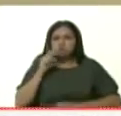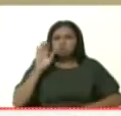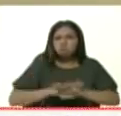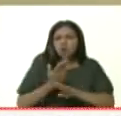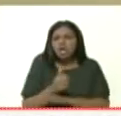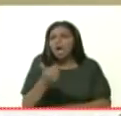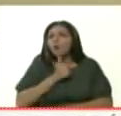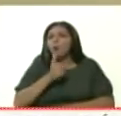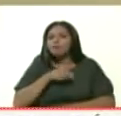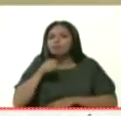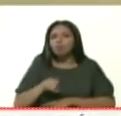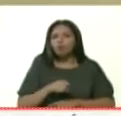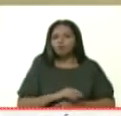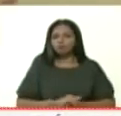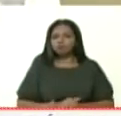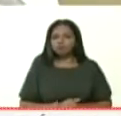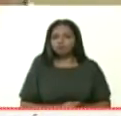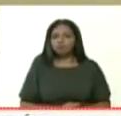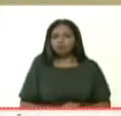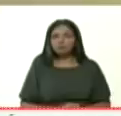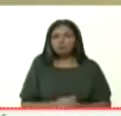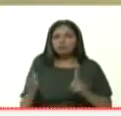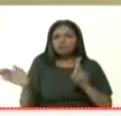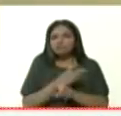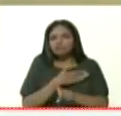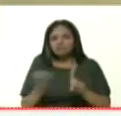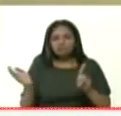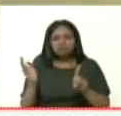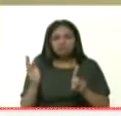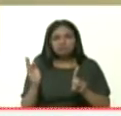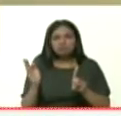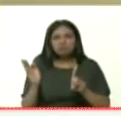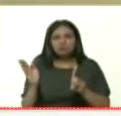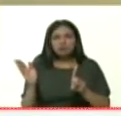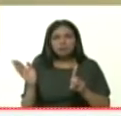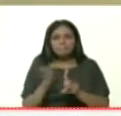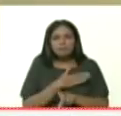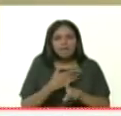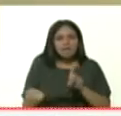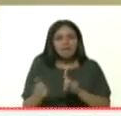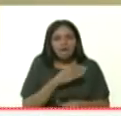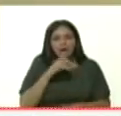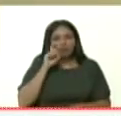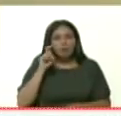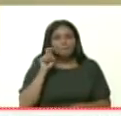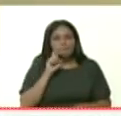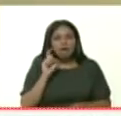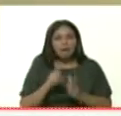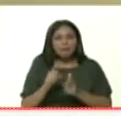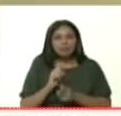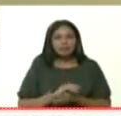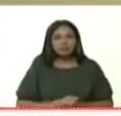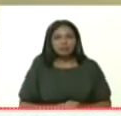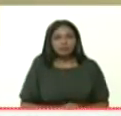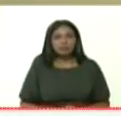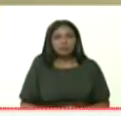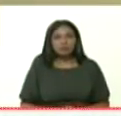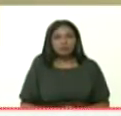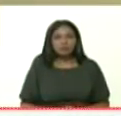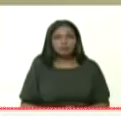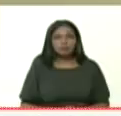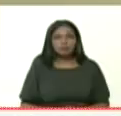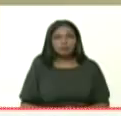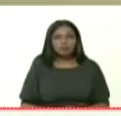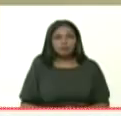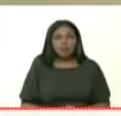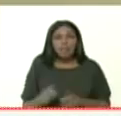Ahora aguanta. El maltrato, ¿cómo es que lo llaman? El maltrato obstétrico,